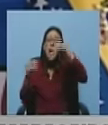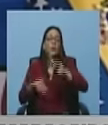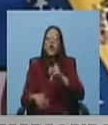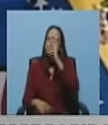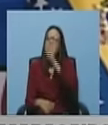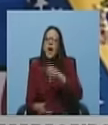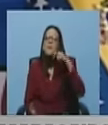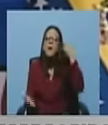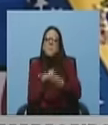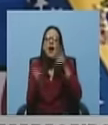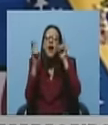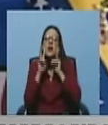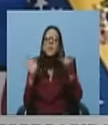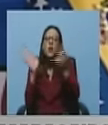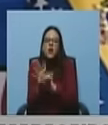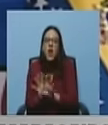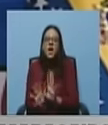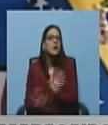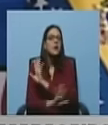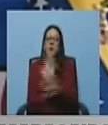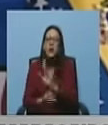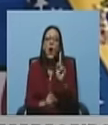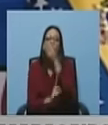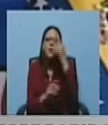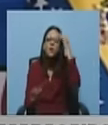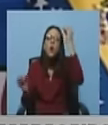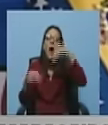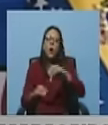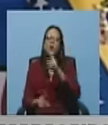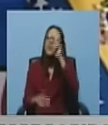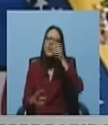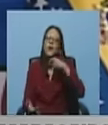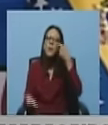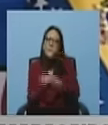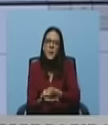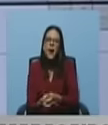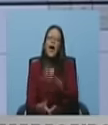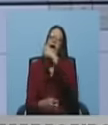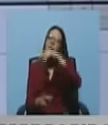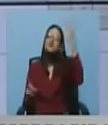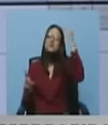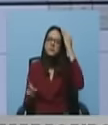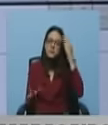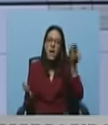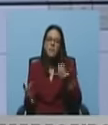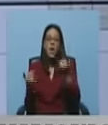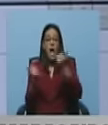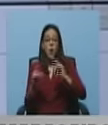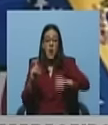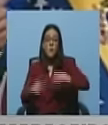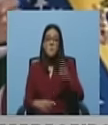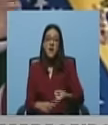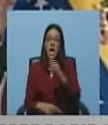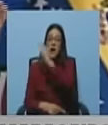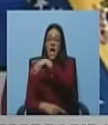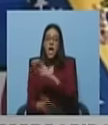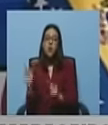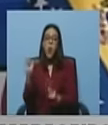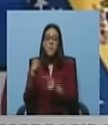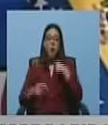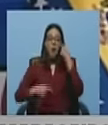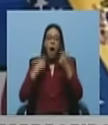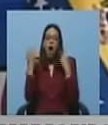ley. Ese es el único acuerdo. Y ellos deben saberlo. Ahora, mañana dirán que el señor